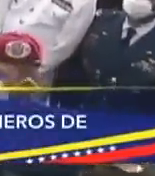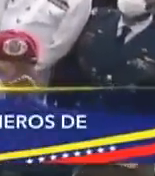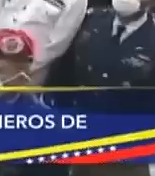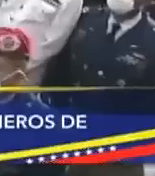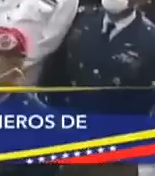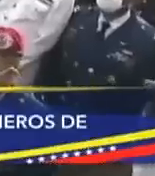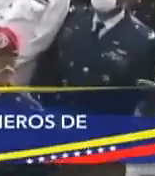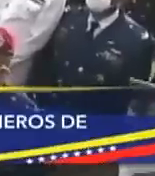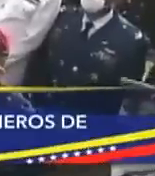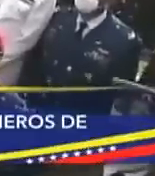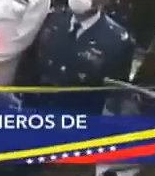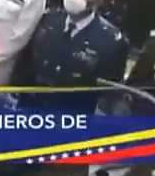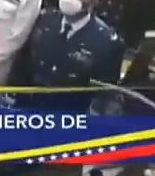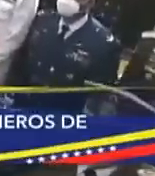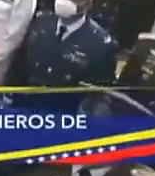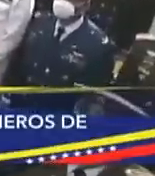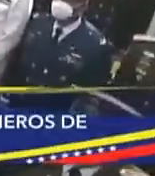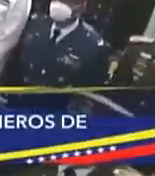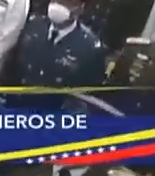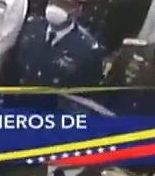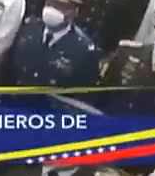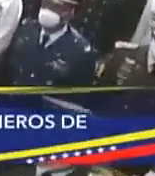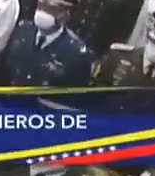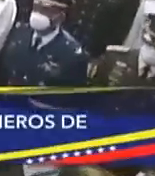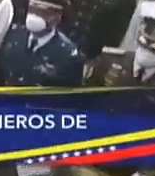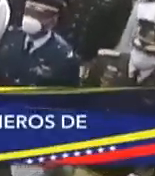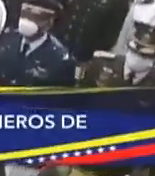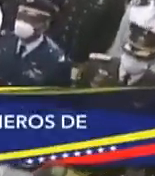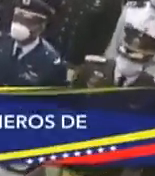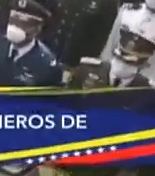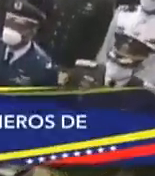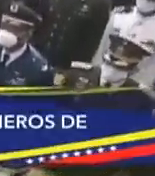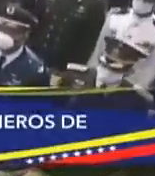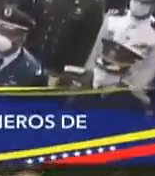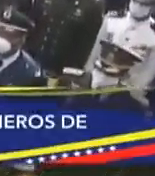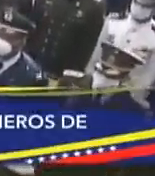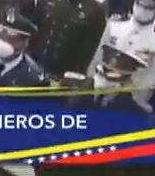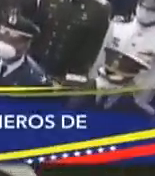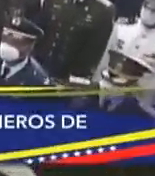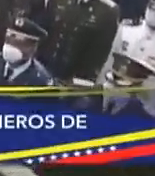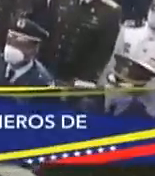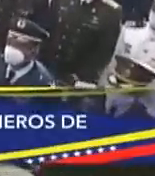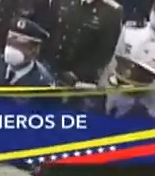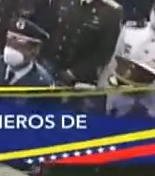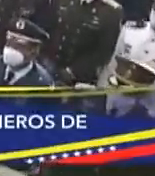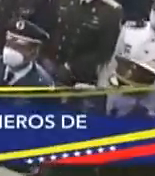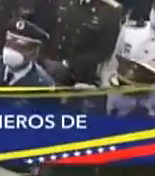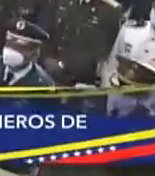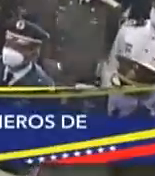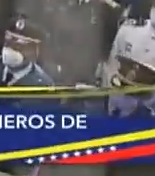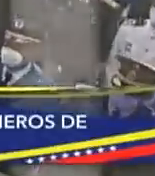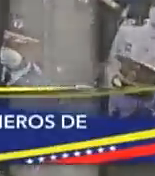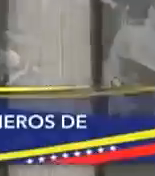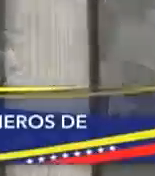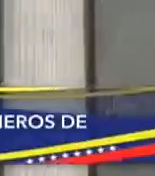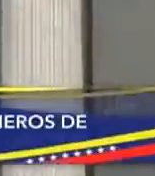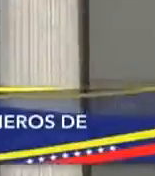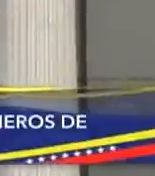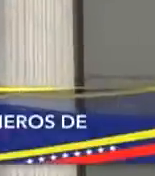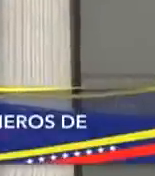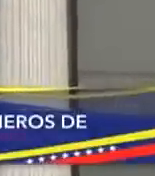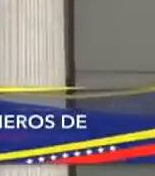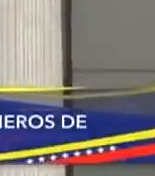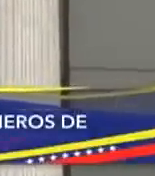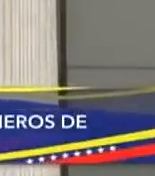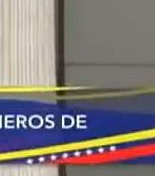de julio el jefe de Estado venezolano felicitó al personal militar por la lealtad al proyecto bolivariano